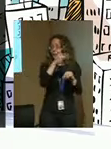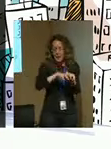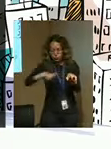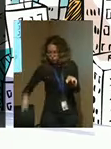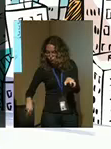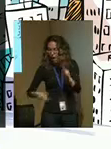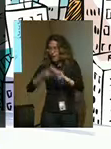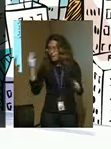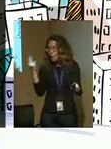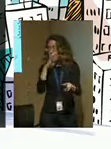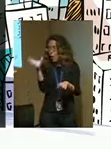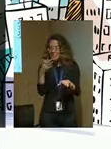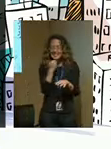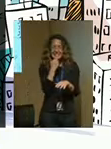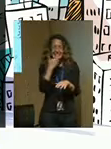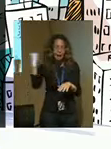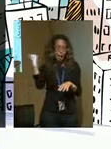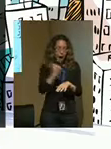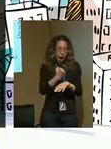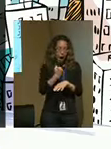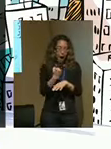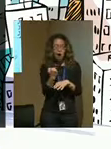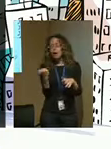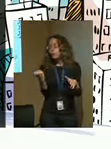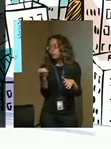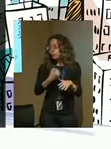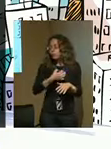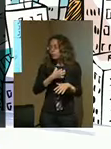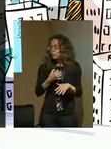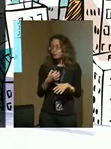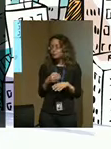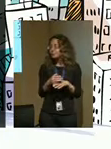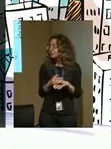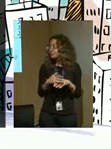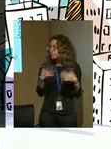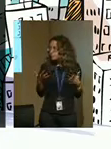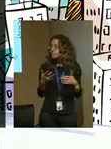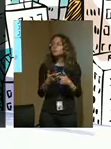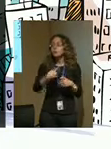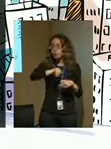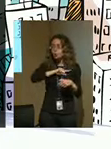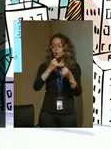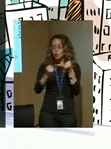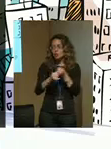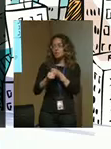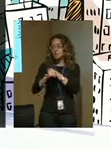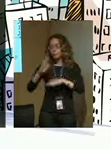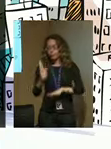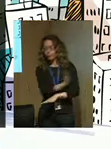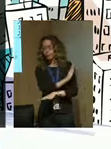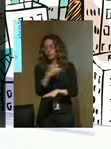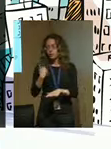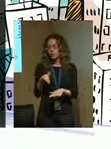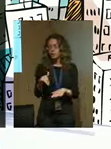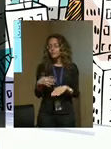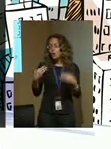matan, se lo juro, porque que se vayan todos era terrible. Aparte la hemos pasado, pero yo le digo la verdad que